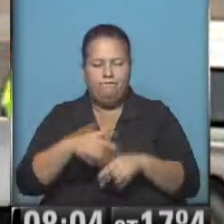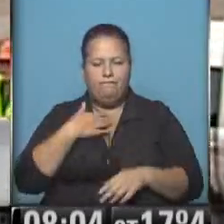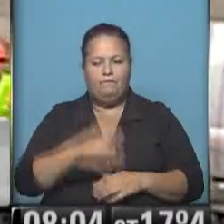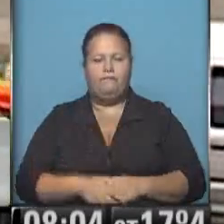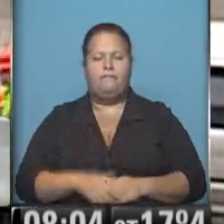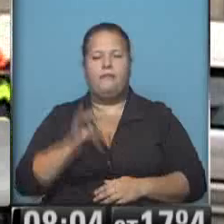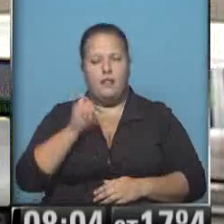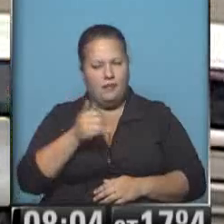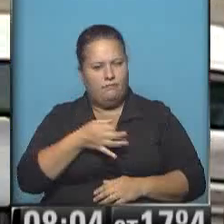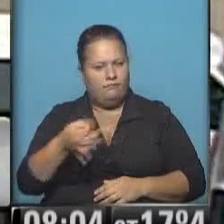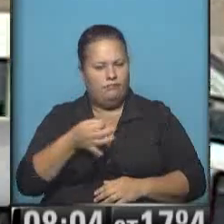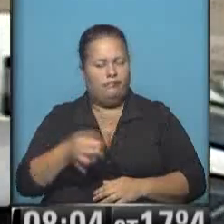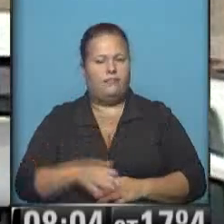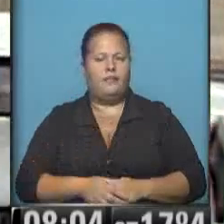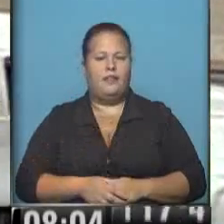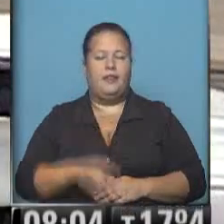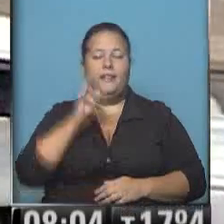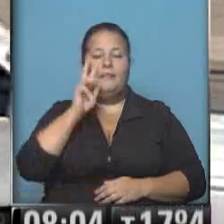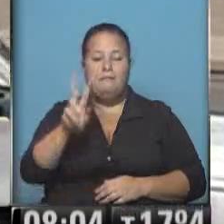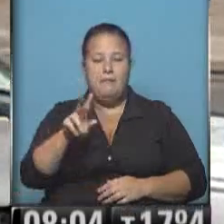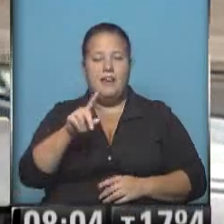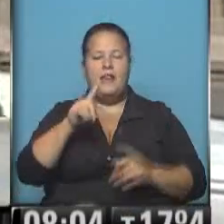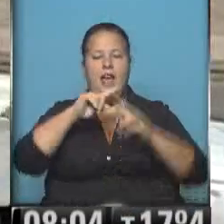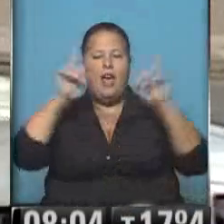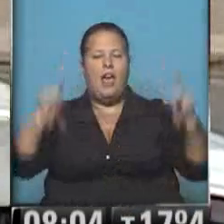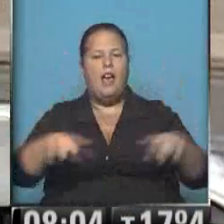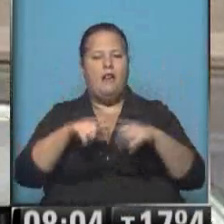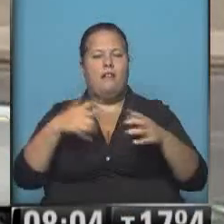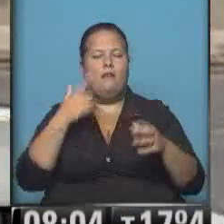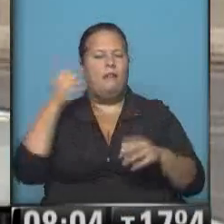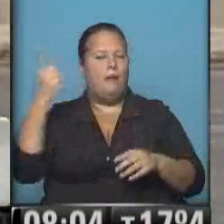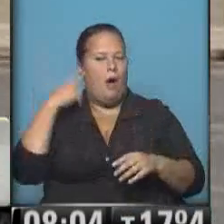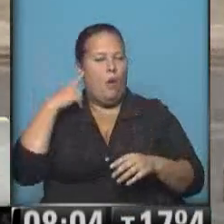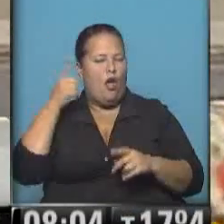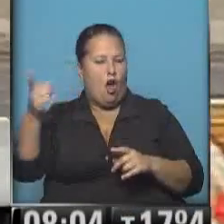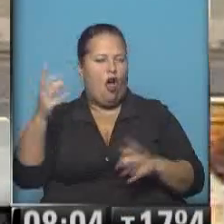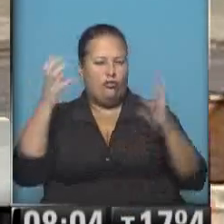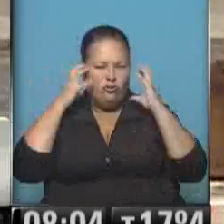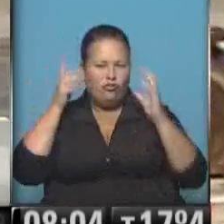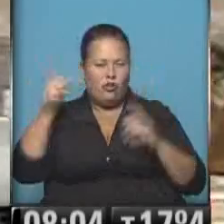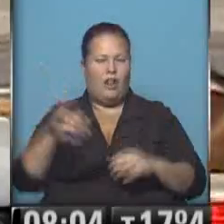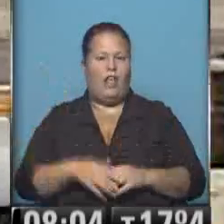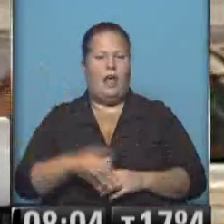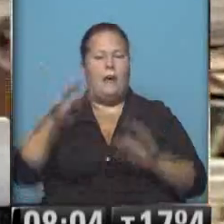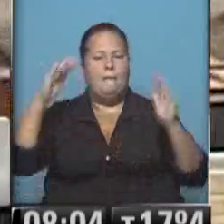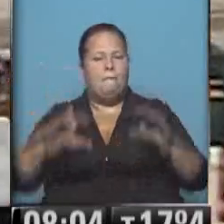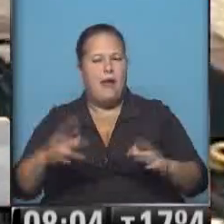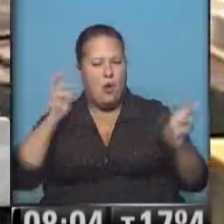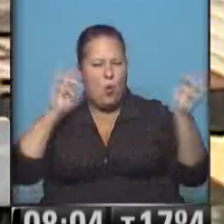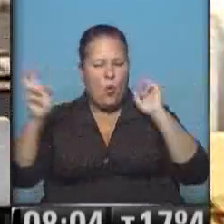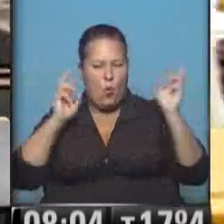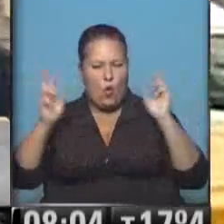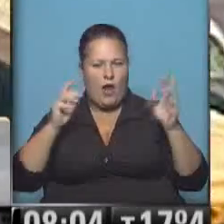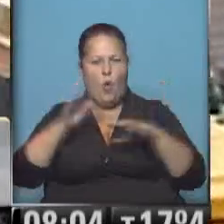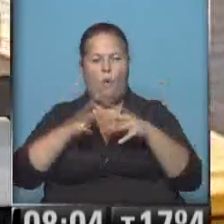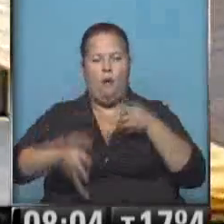Sí, absolutamente, absolutamente. Y allá si ves, tenés unas pantallas que son auditivas para minimizar el impacto sonoro que